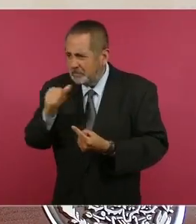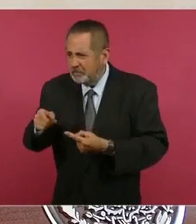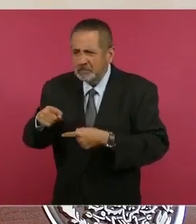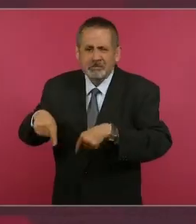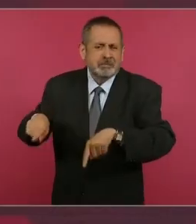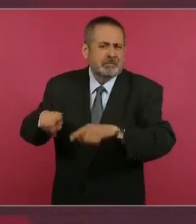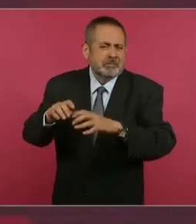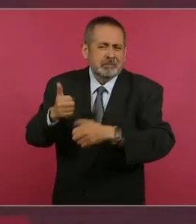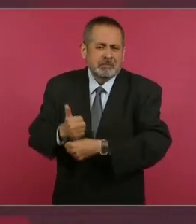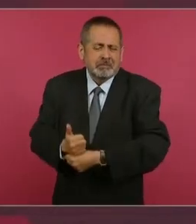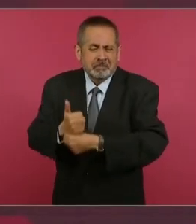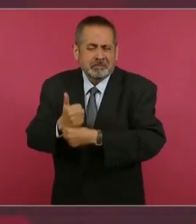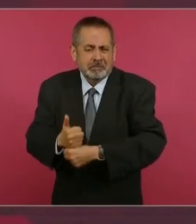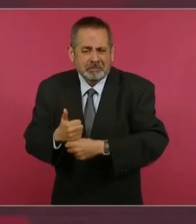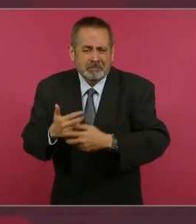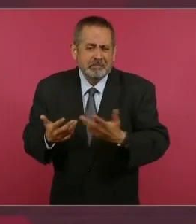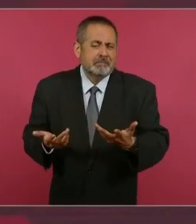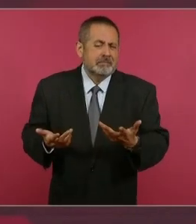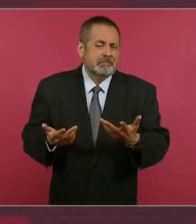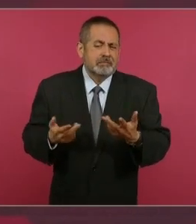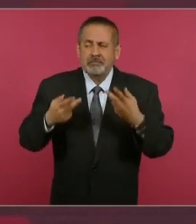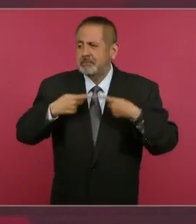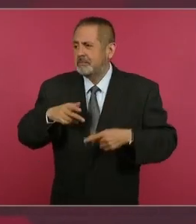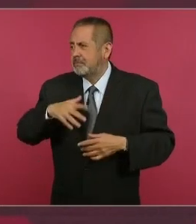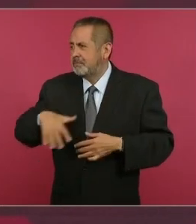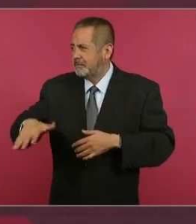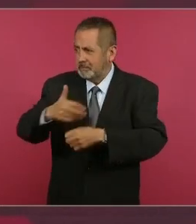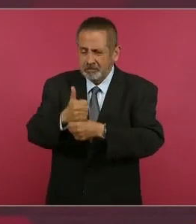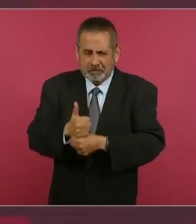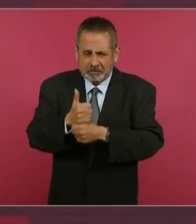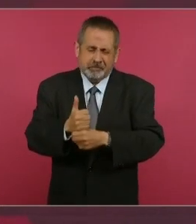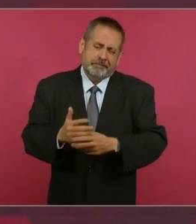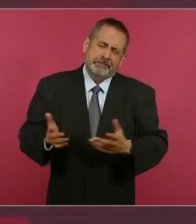sufrimiento de los pueblos,